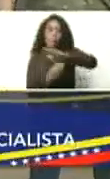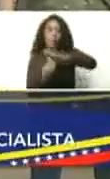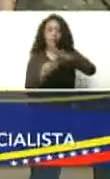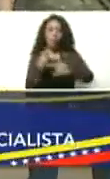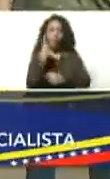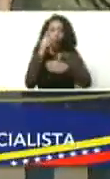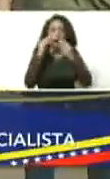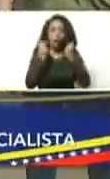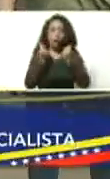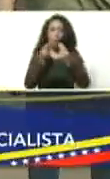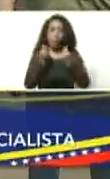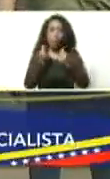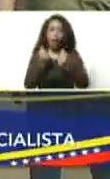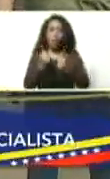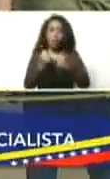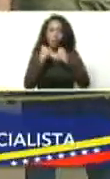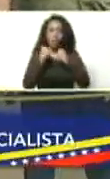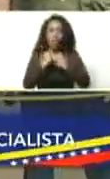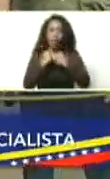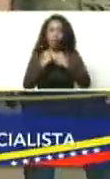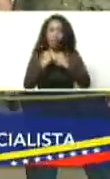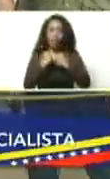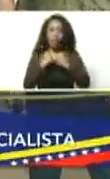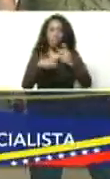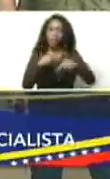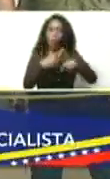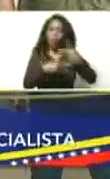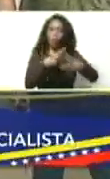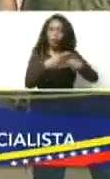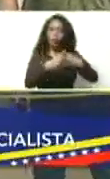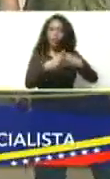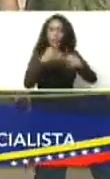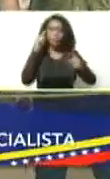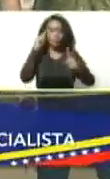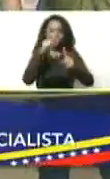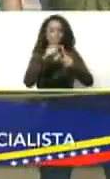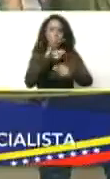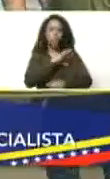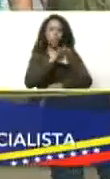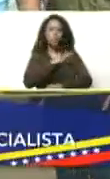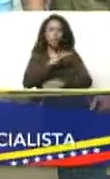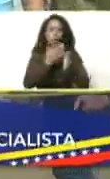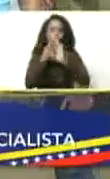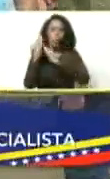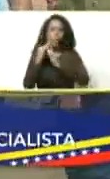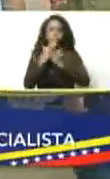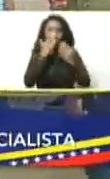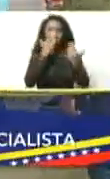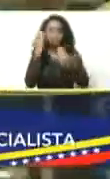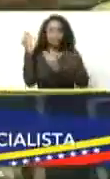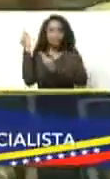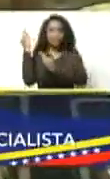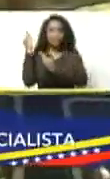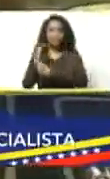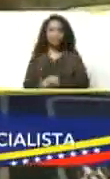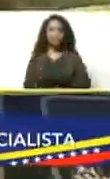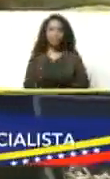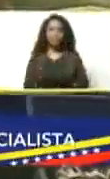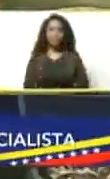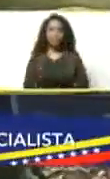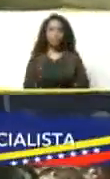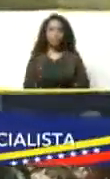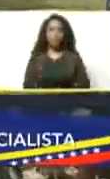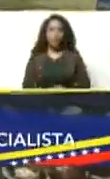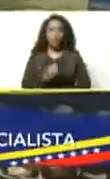economía potente, productiva rumbo al socialismo comunitario. Adelante, pues.